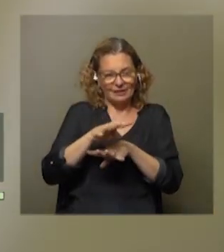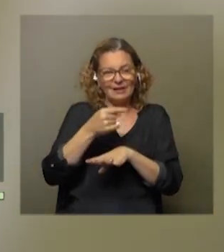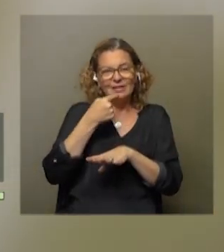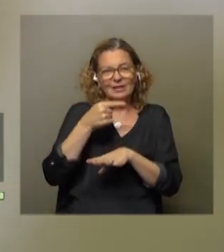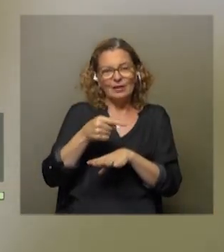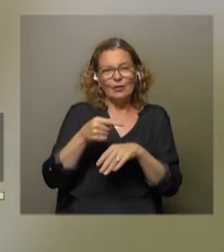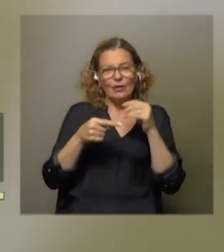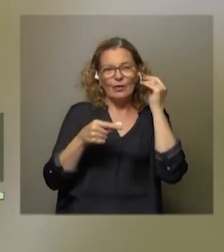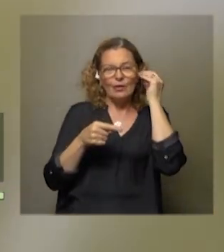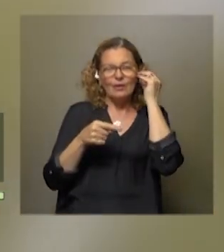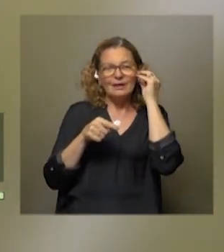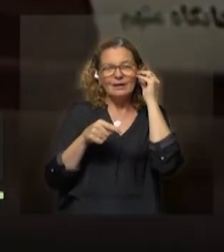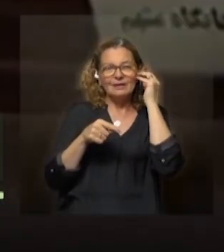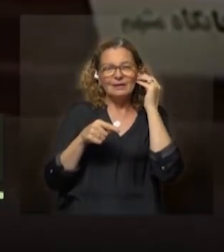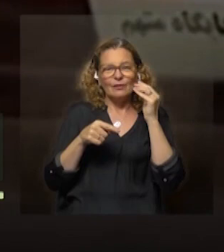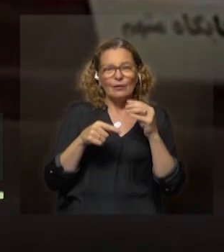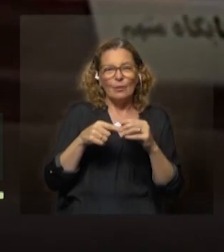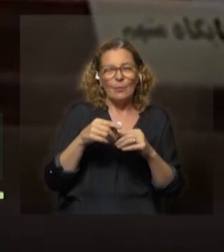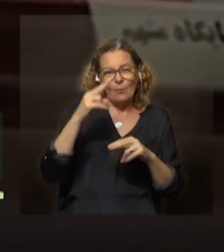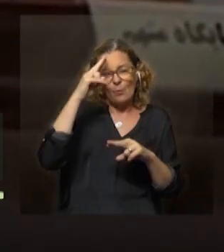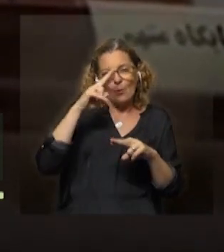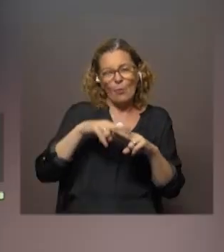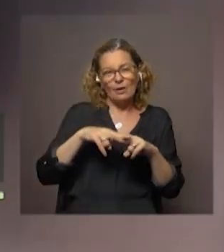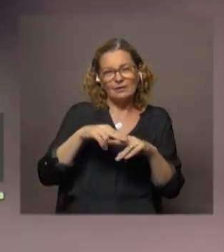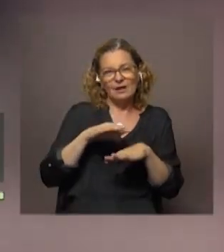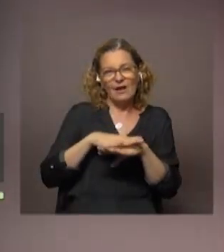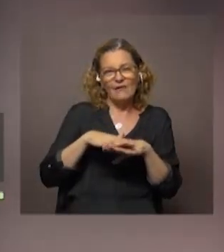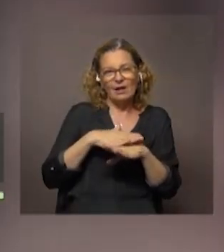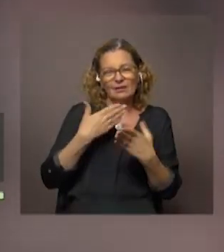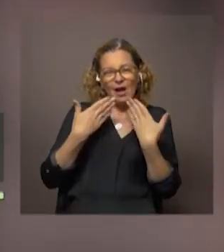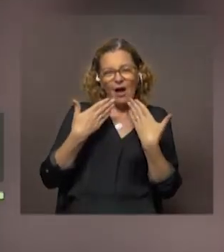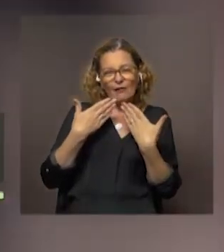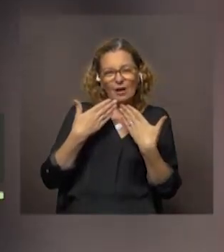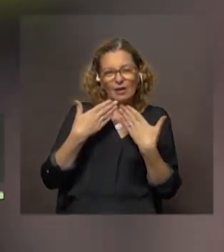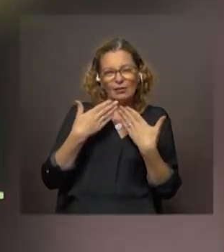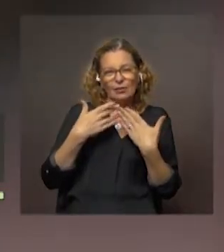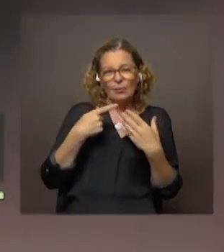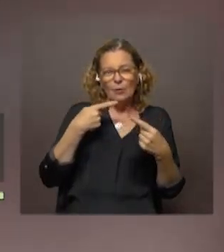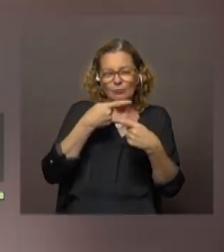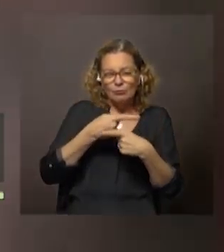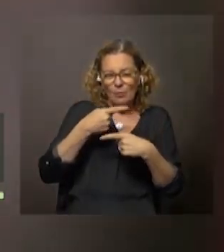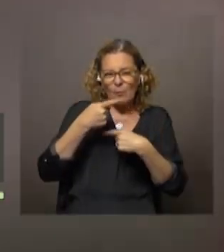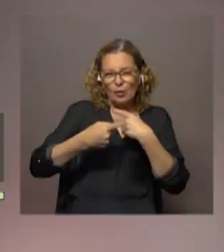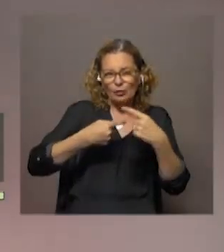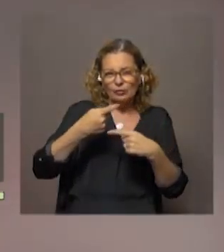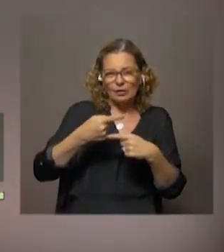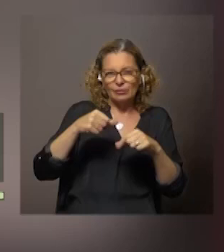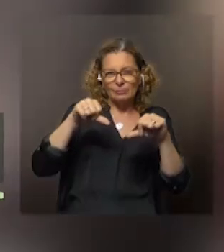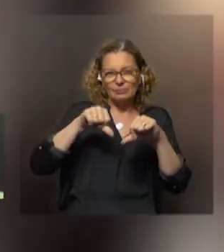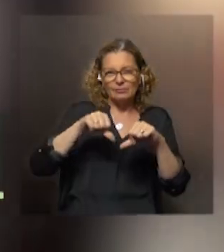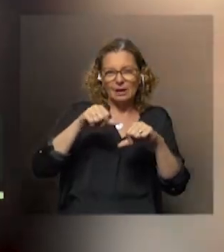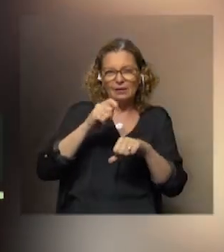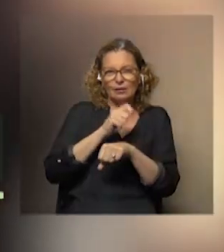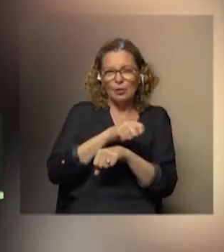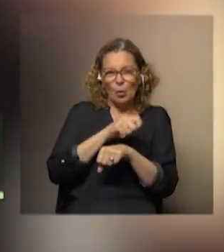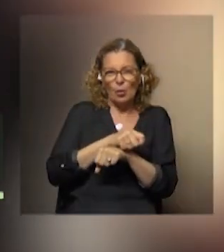sostuvo que madres a ragnabard fue condenado a muerte sobre la base de confesiones coaccionadas tras un proceso manifiestamente Injusto y un